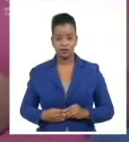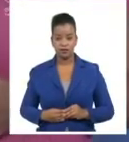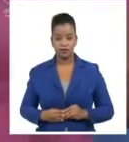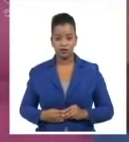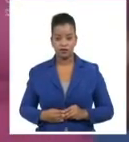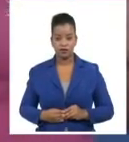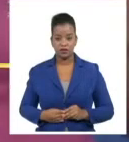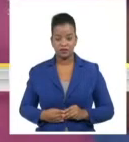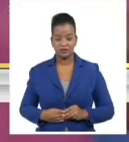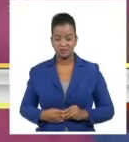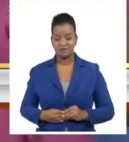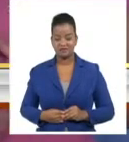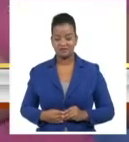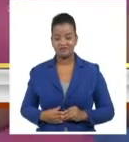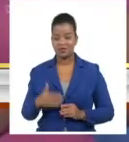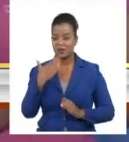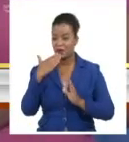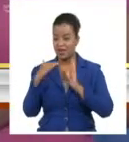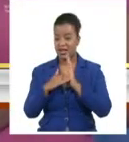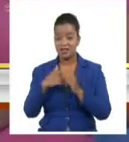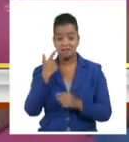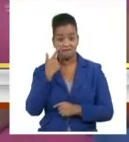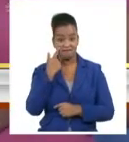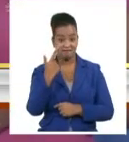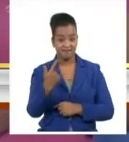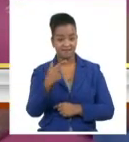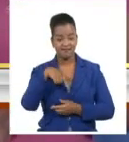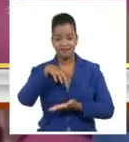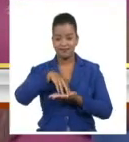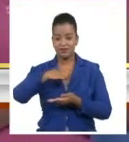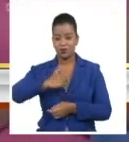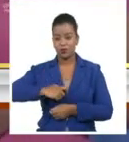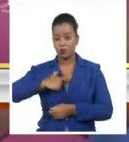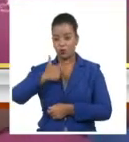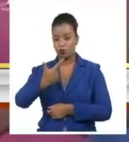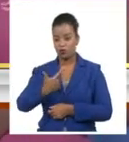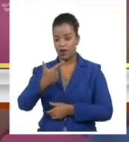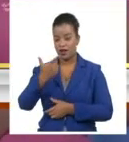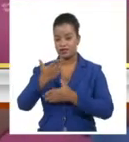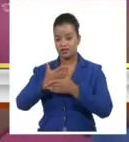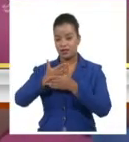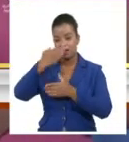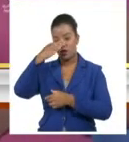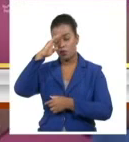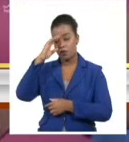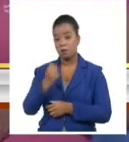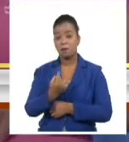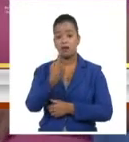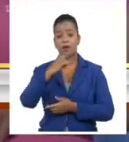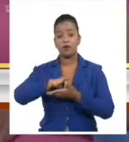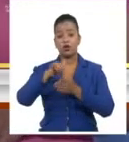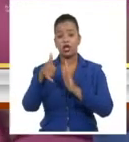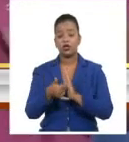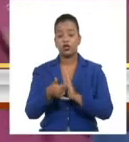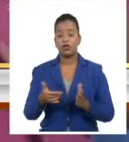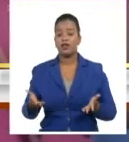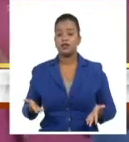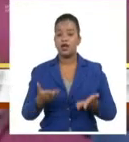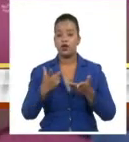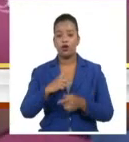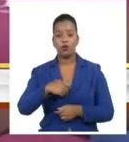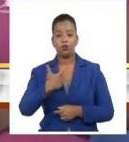Así es, buenas tardes. Este es el ambiente del Centro Cultural Interactivo Alegro. Primer proyecto de desarrollo local, sociocultural